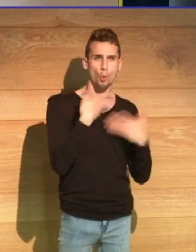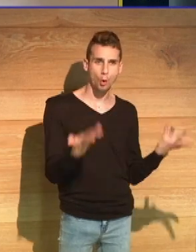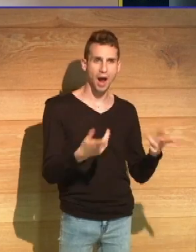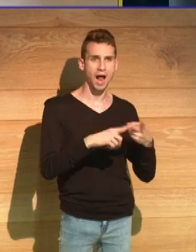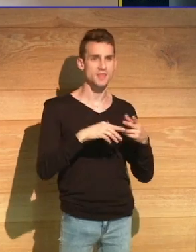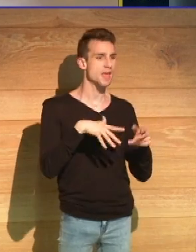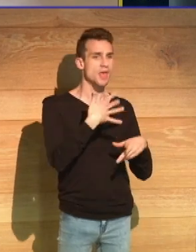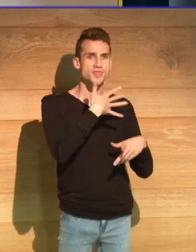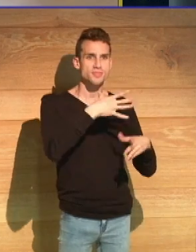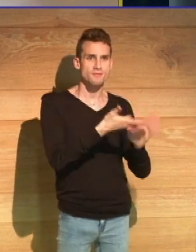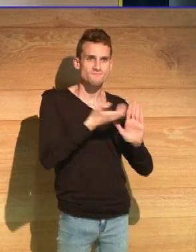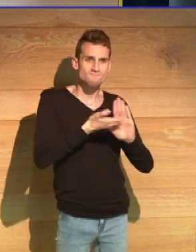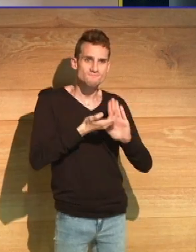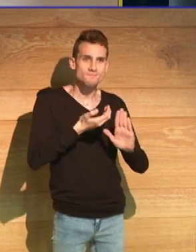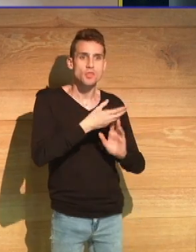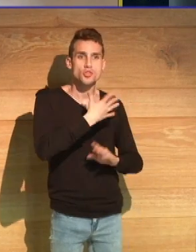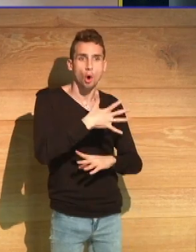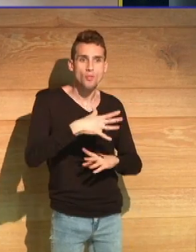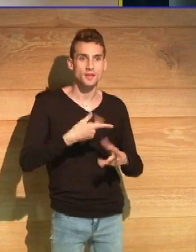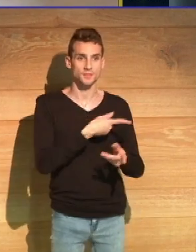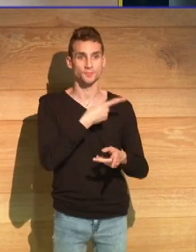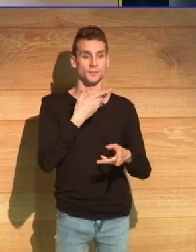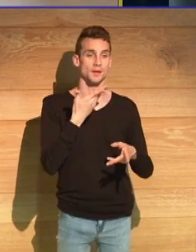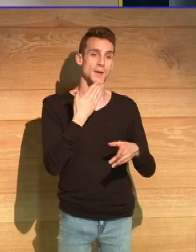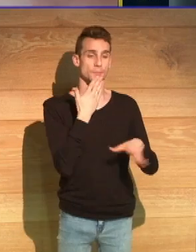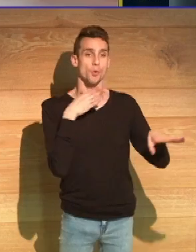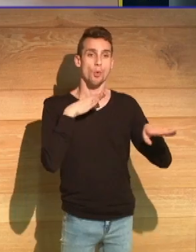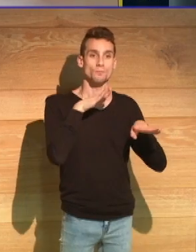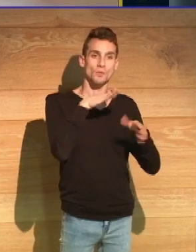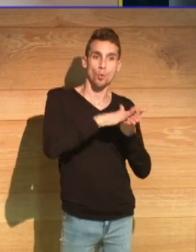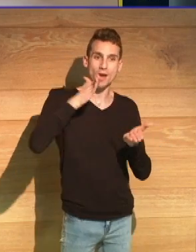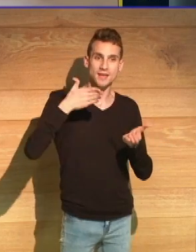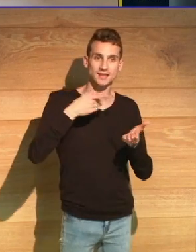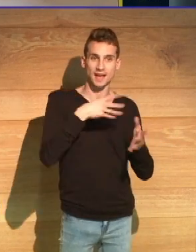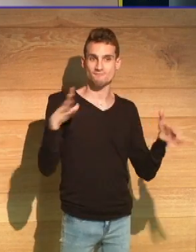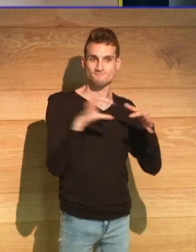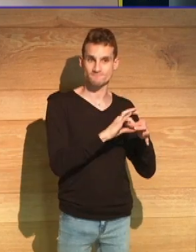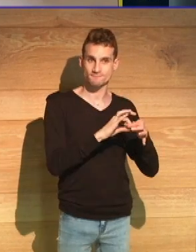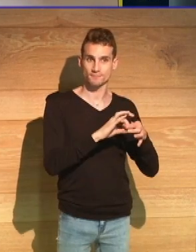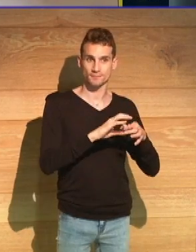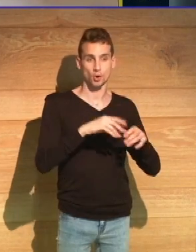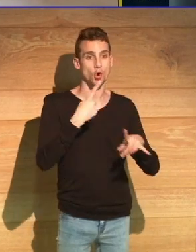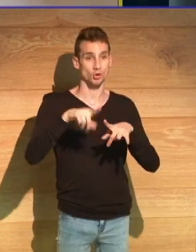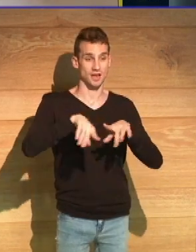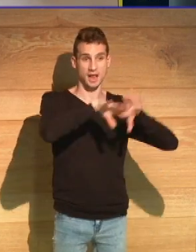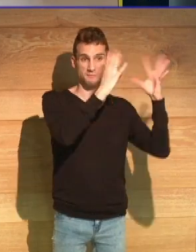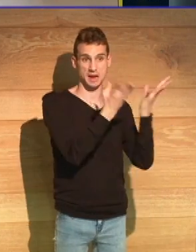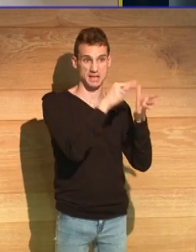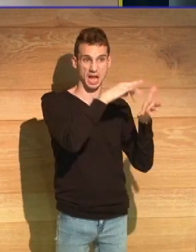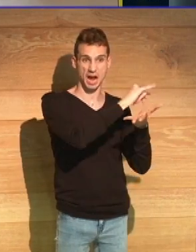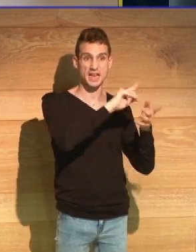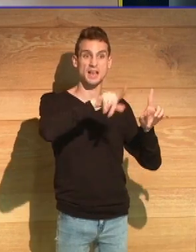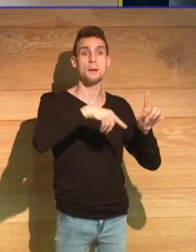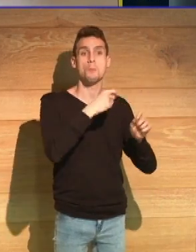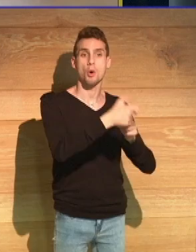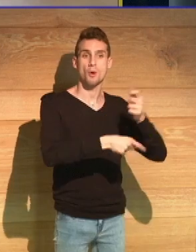dónde provienen, tienen una huella muy determinada que nos unen con estos procesos inmensos que abarcan el planeta y que cada vez se han vuelto más